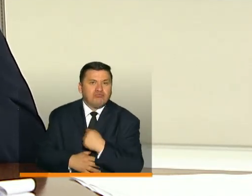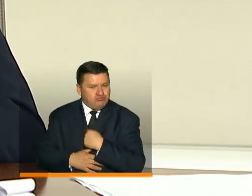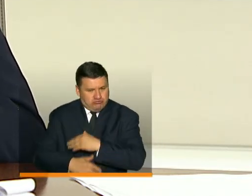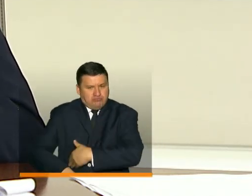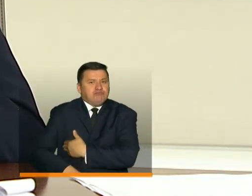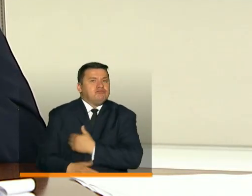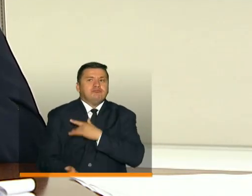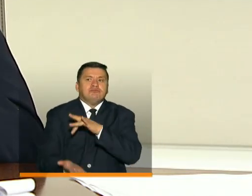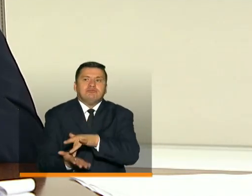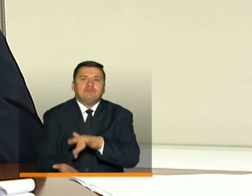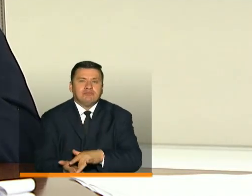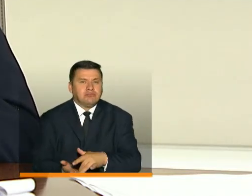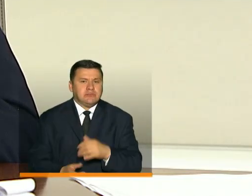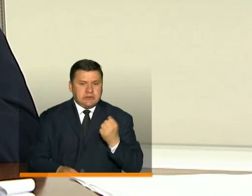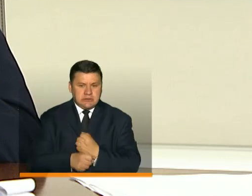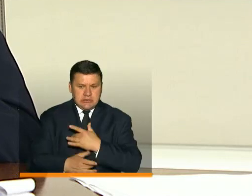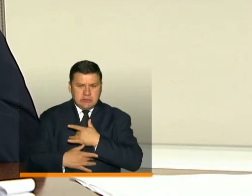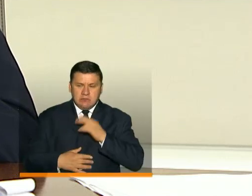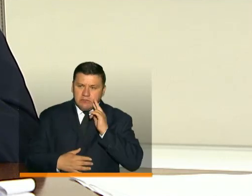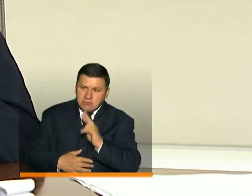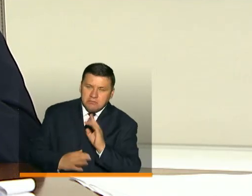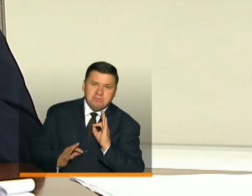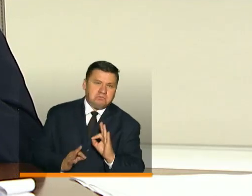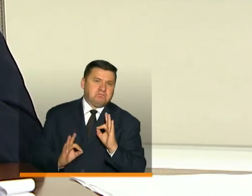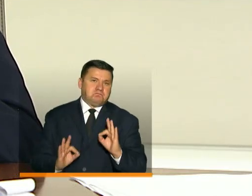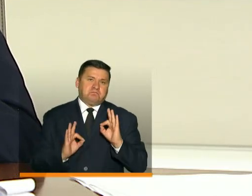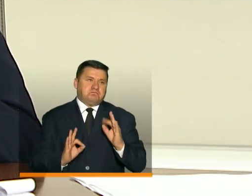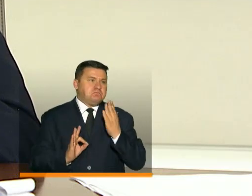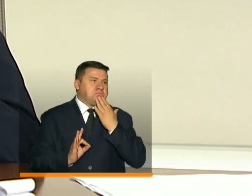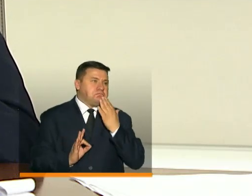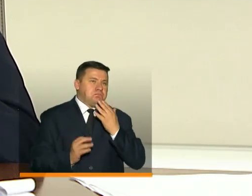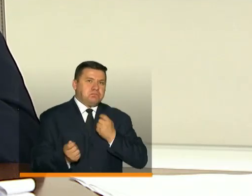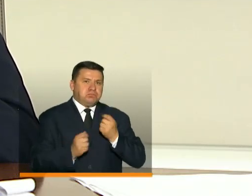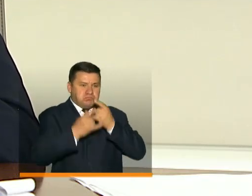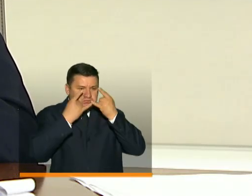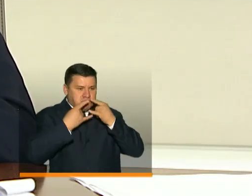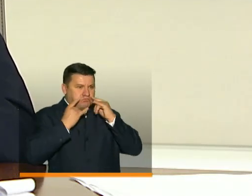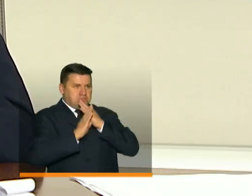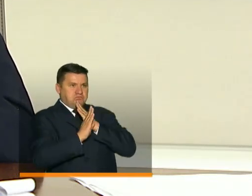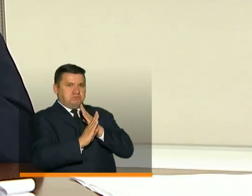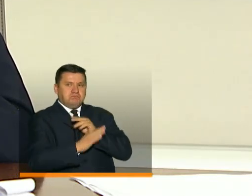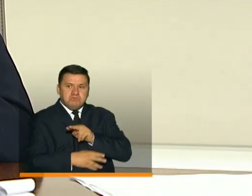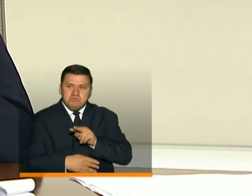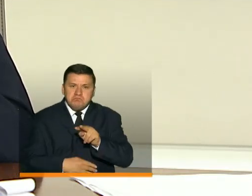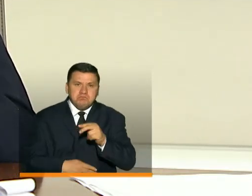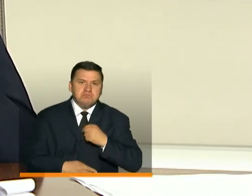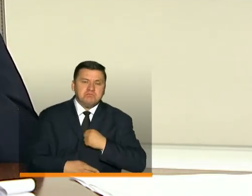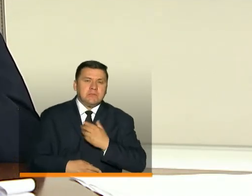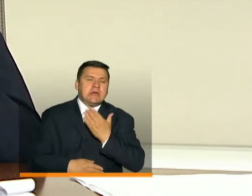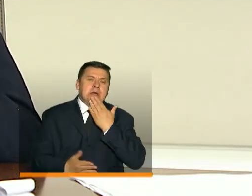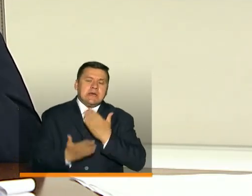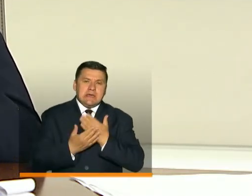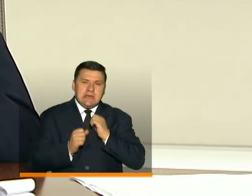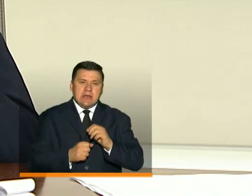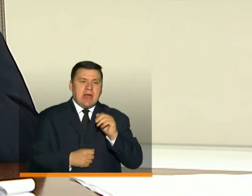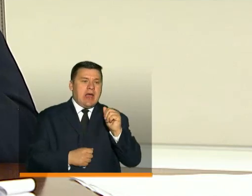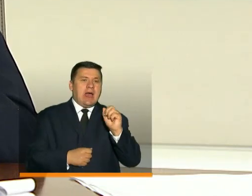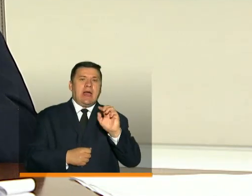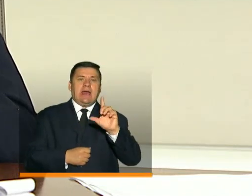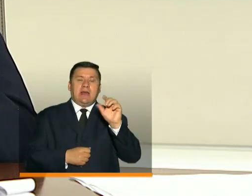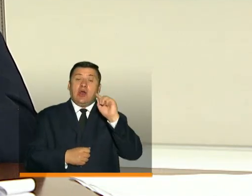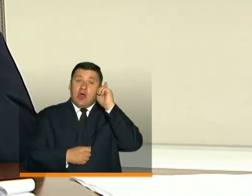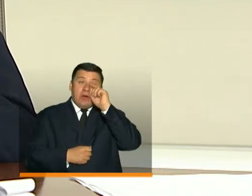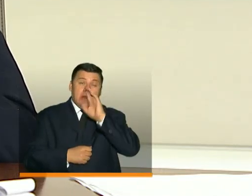los trabajadores de la salud se encuentran adecuadamente protegidos gracias a todo este esfuerzo de ARLs,